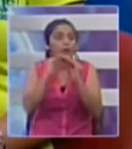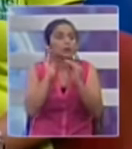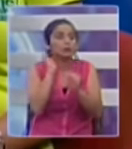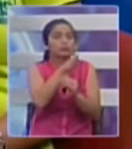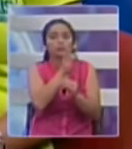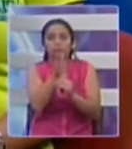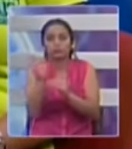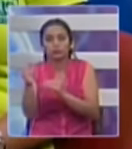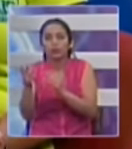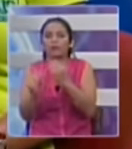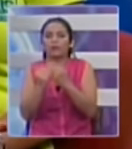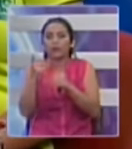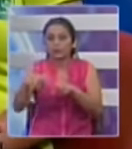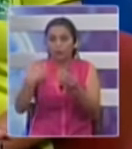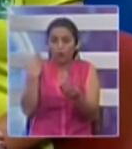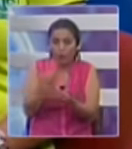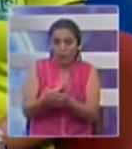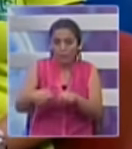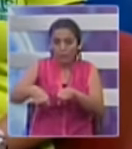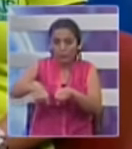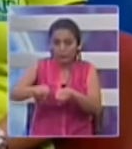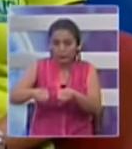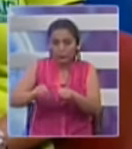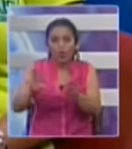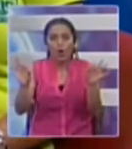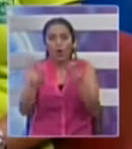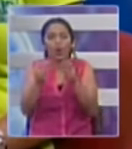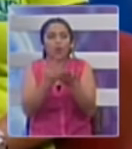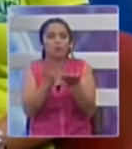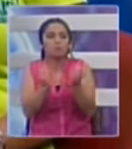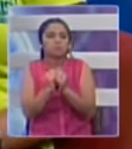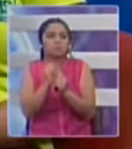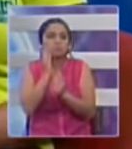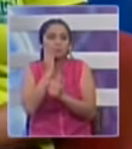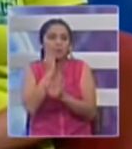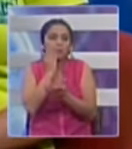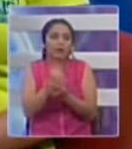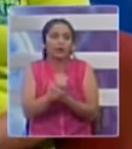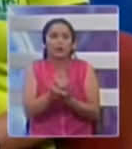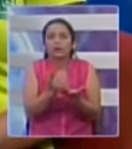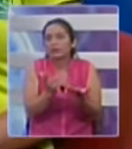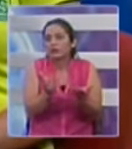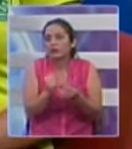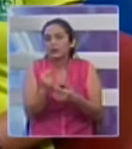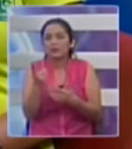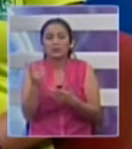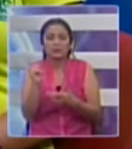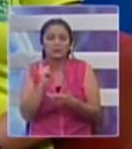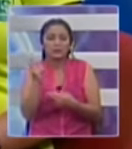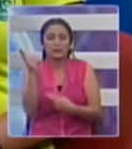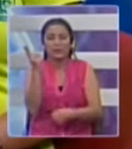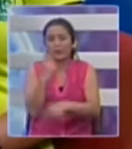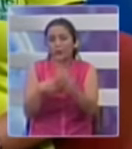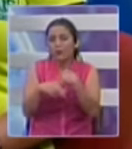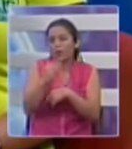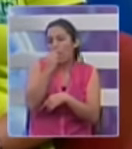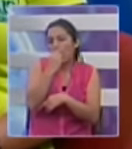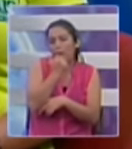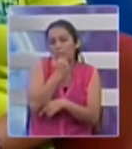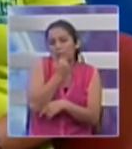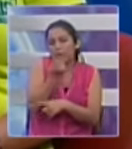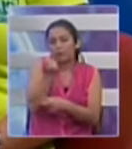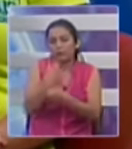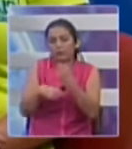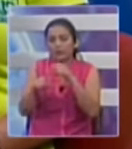a esa madre que está implementando un negocio de venta de almuerzos, entre otras, capital portal de trabajo, que es lo que nos pide la gente, donde